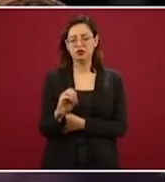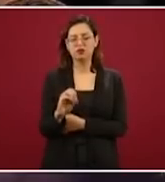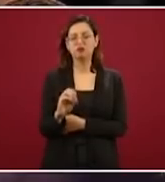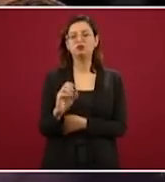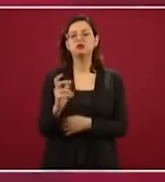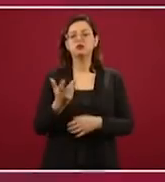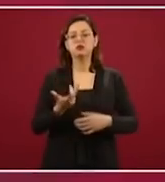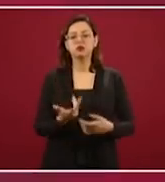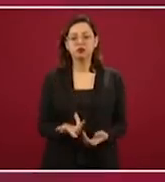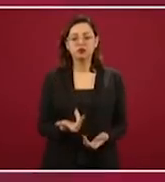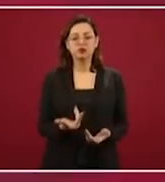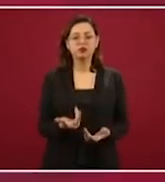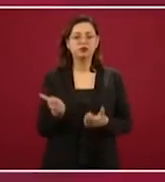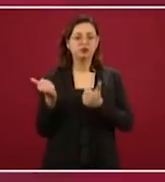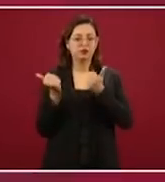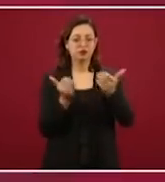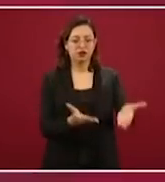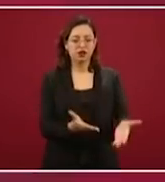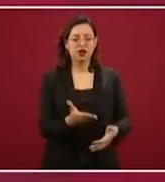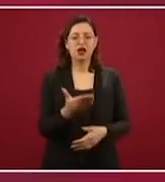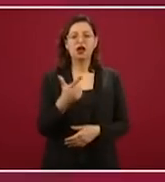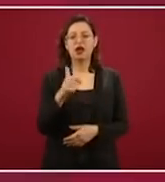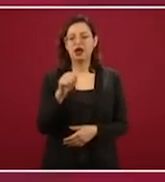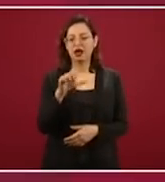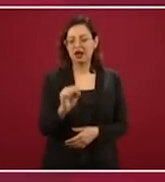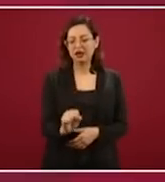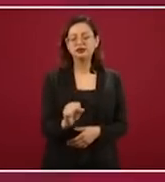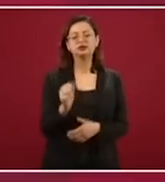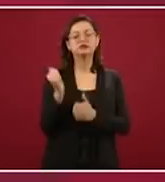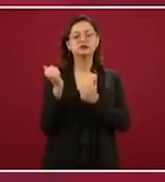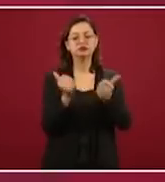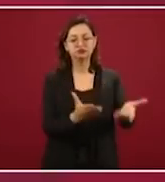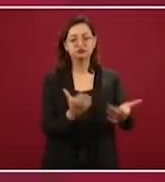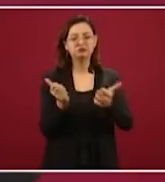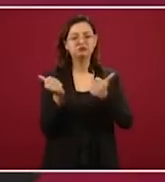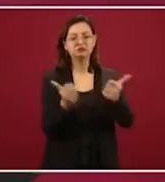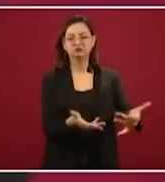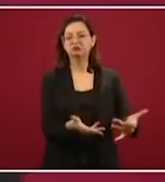se les aseguró gas a precios